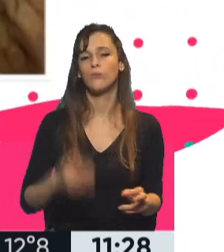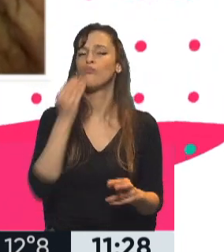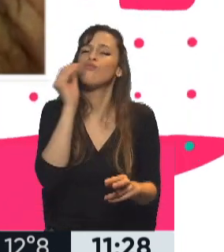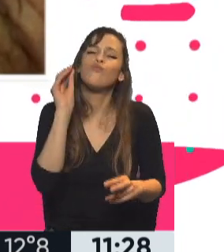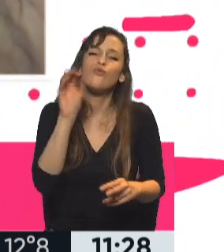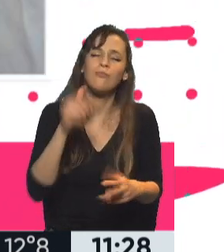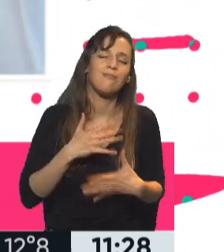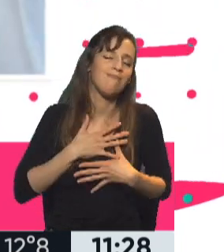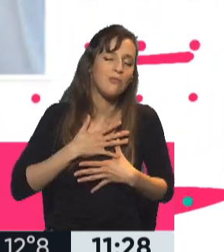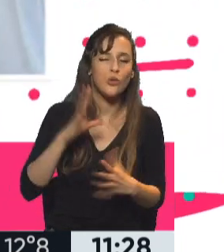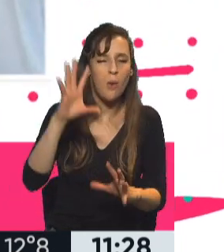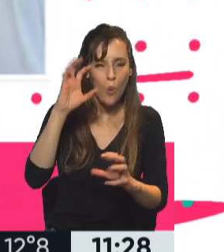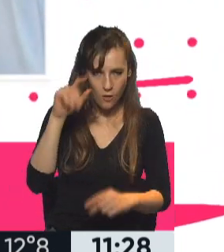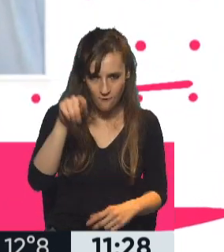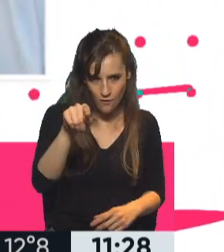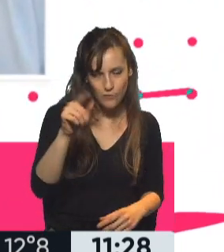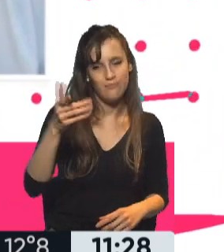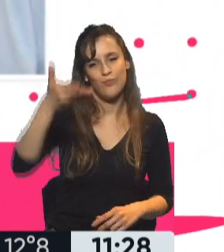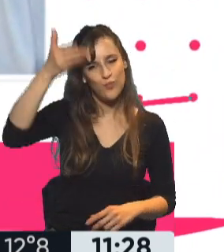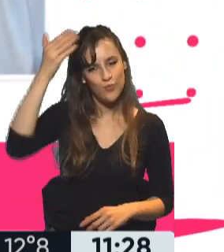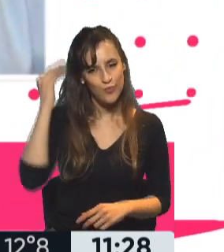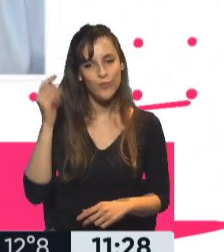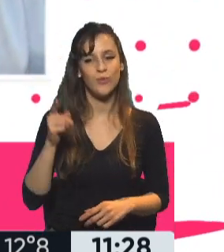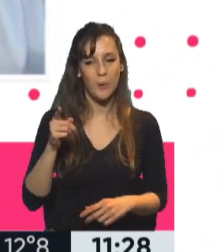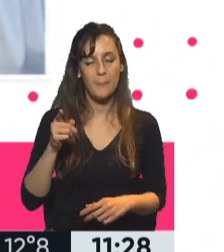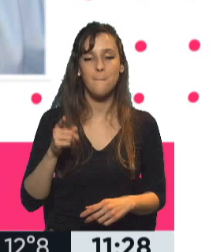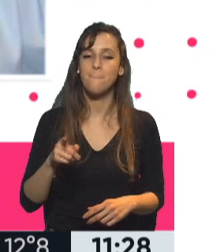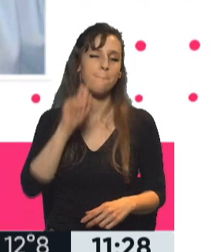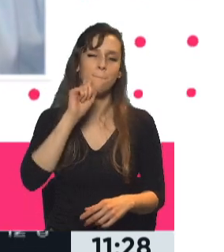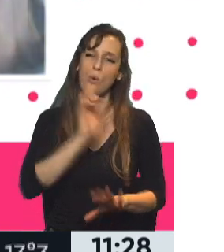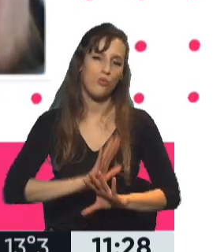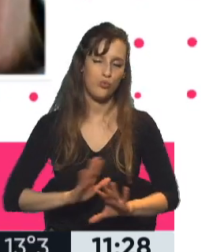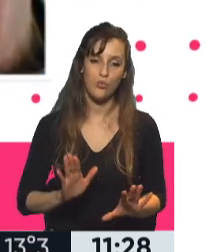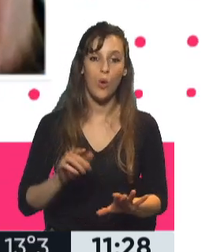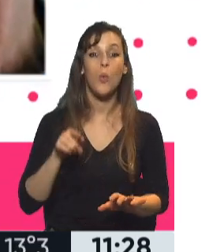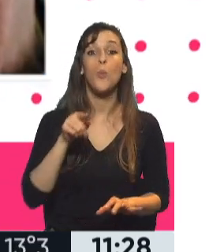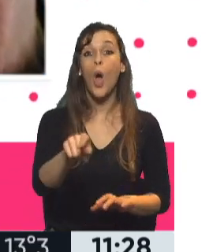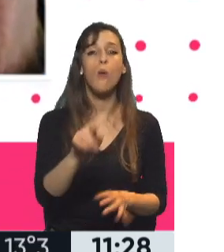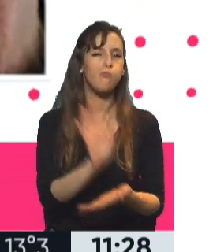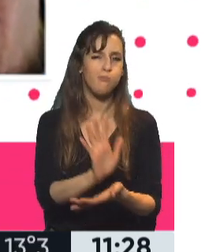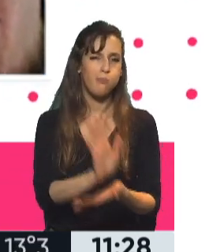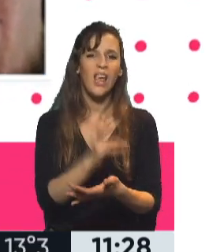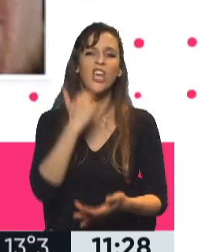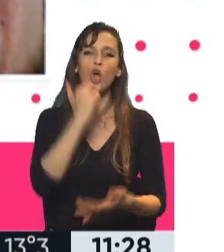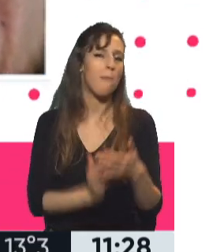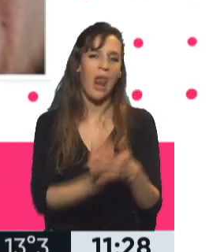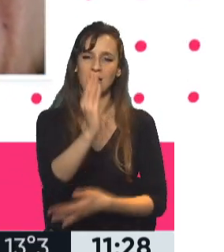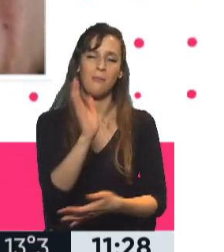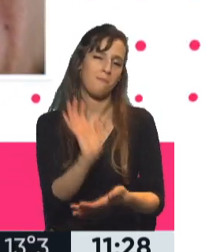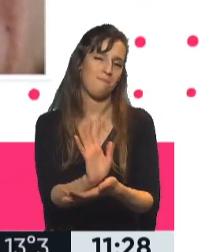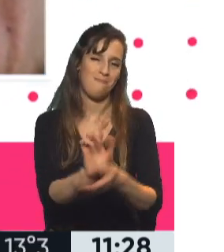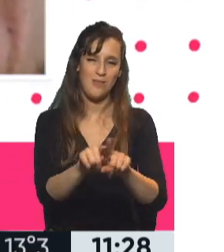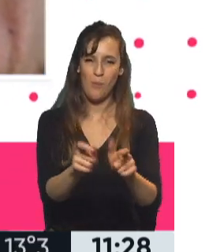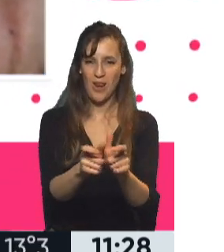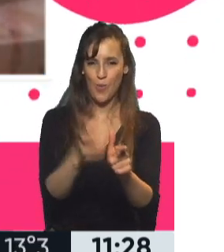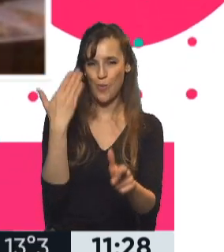Yo te recuerdo muchísimo. La verdad que fue... Como siempre, ¿viste? Serás mi hijo por siempre. Así. Qué lindo, qué